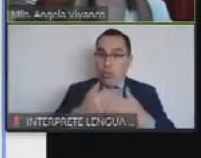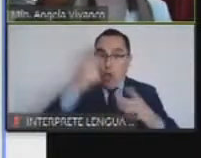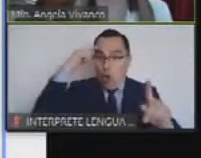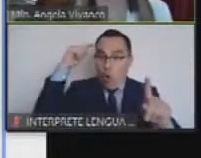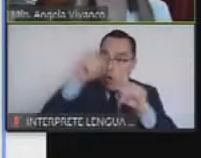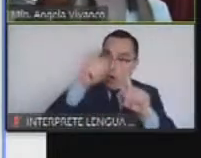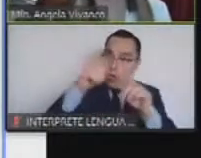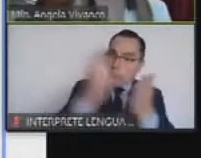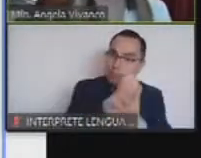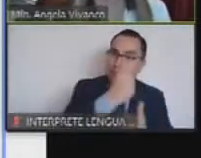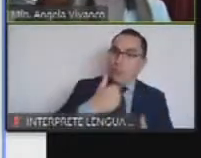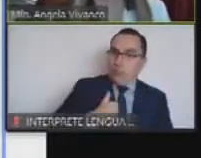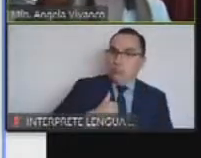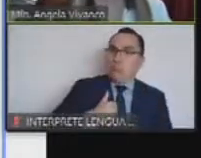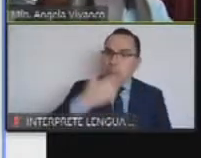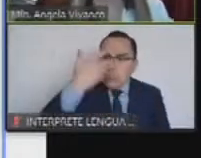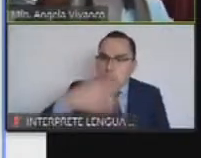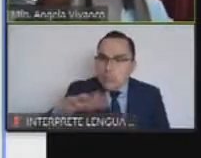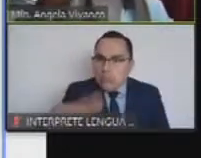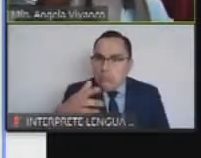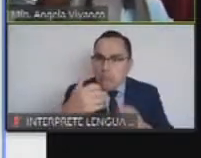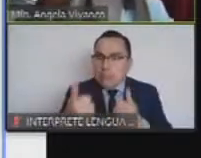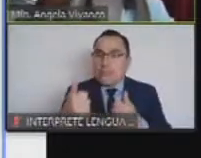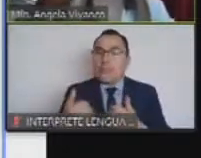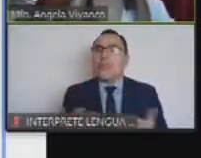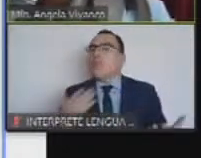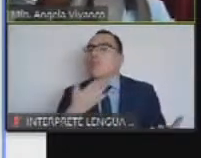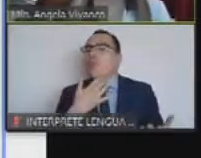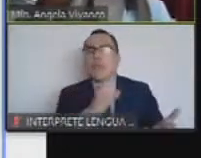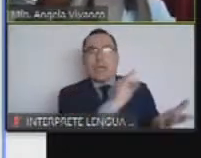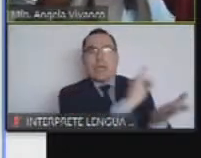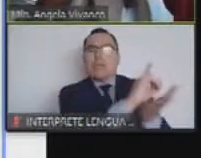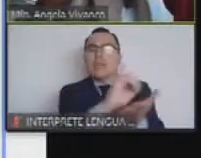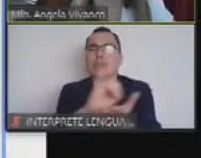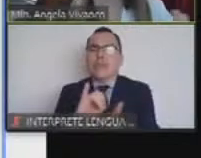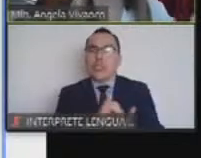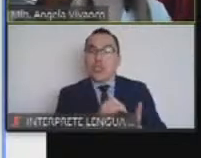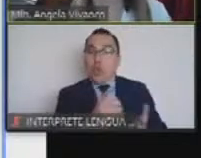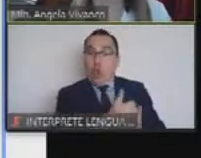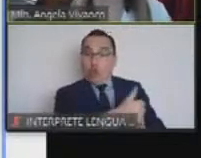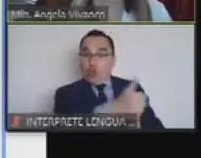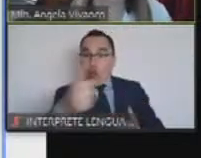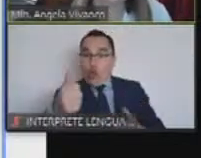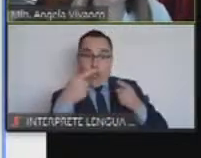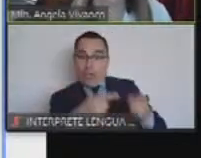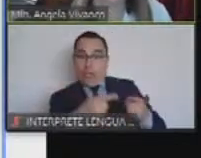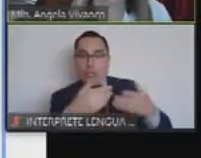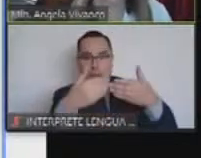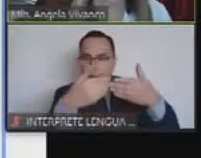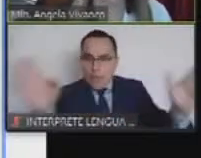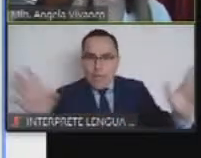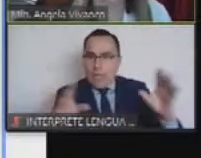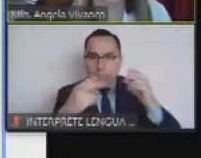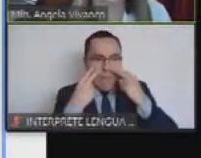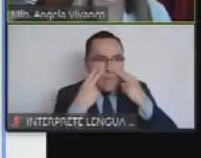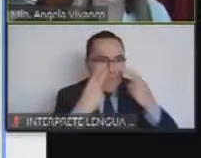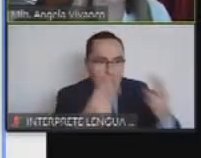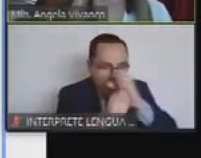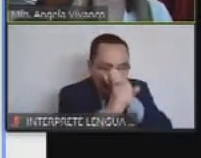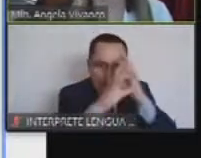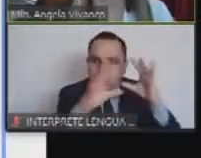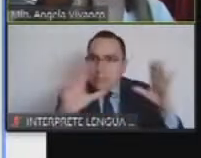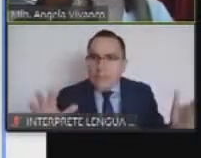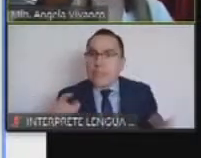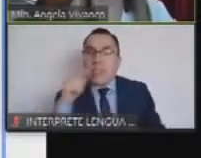sino también con la idea de que las instituciones estén actuando de un modo abierto y visible y en consecuencia que no